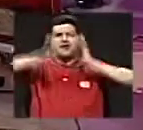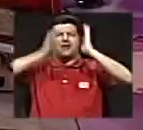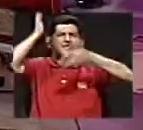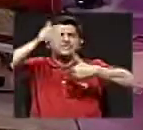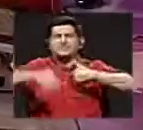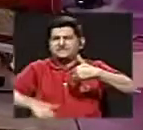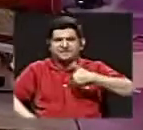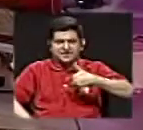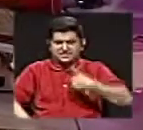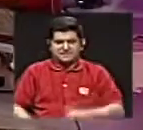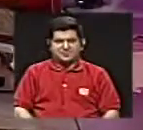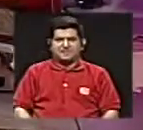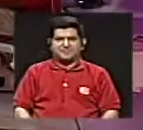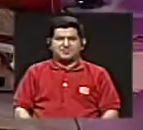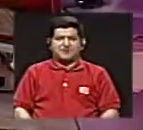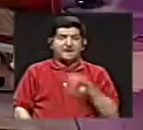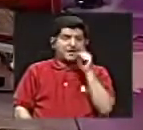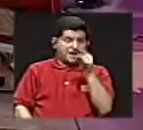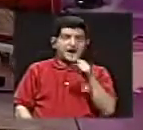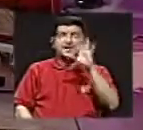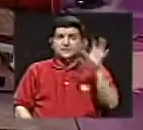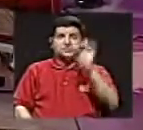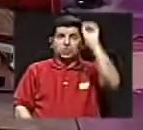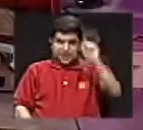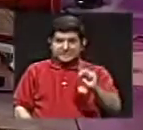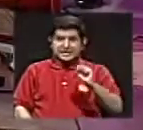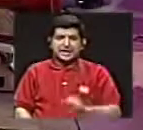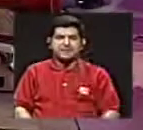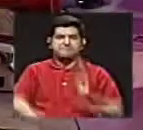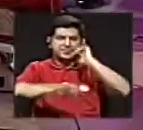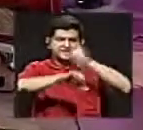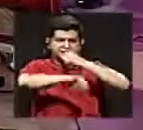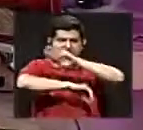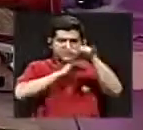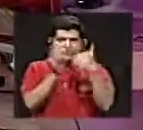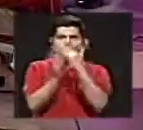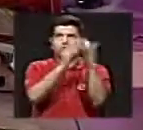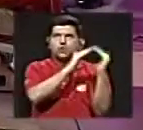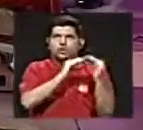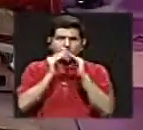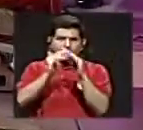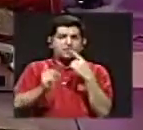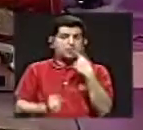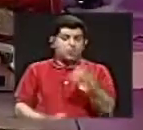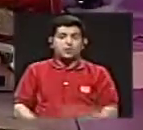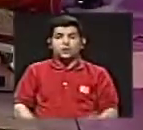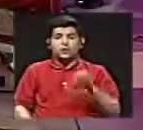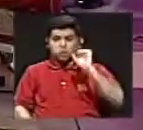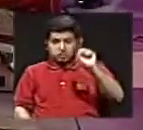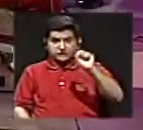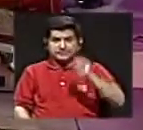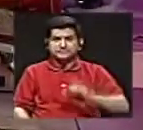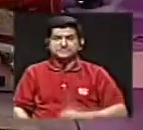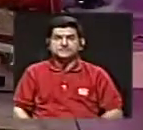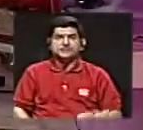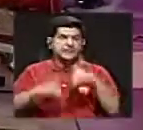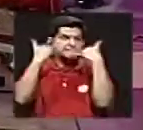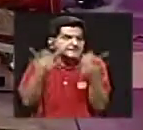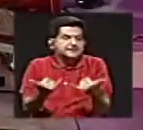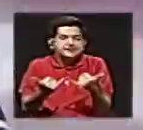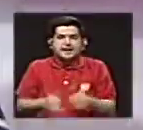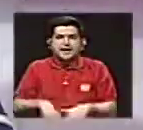creatividad, eso es el Caribe Sur. Bueno, entonces se formó todo un pueblo, y como decía Selvin, ya